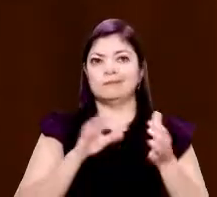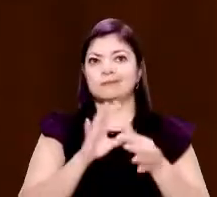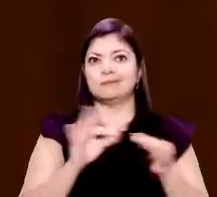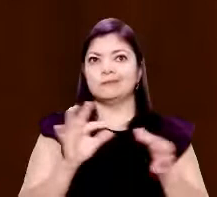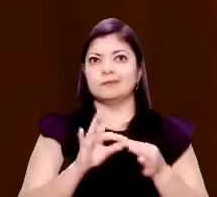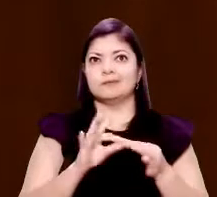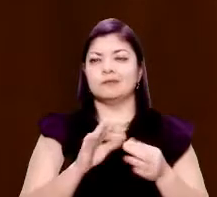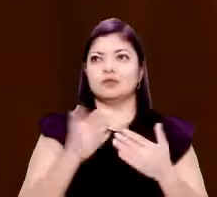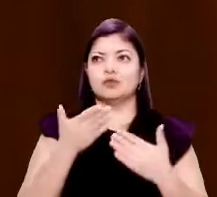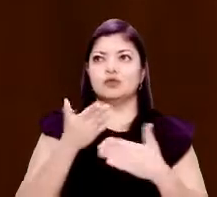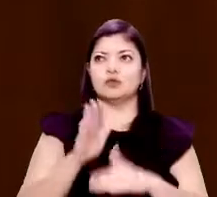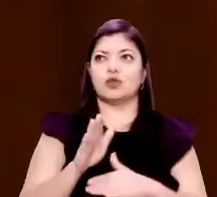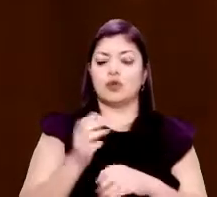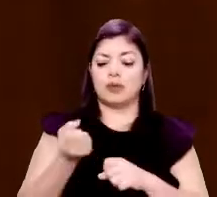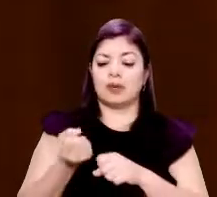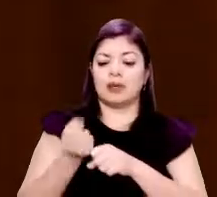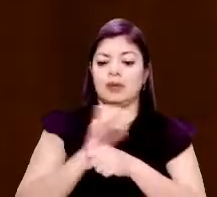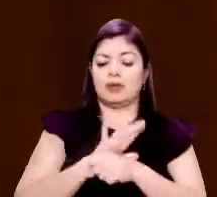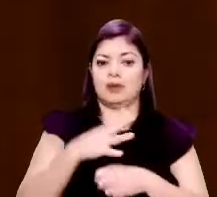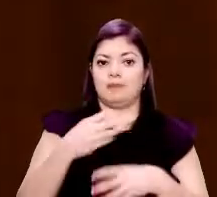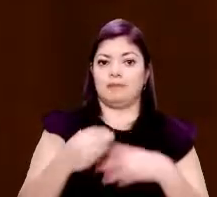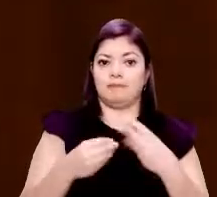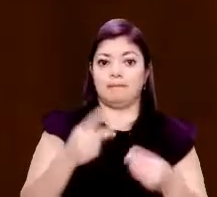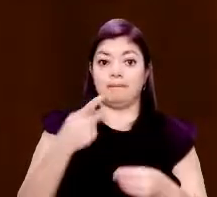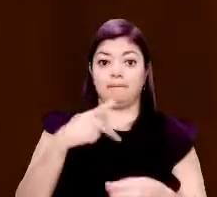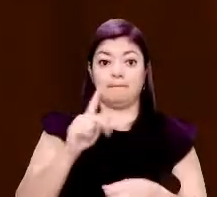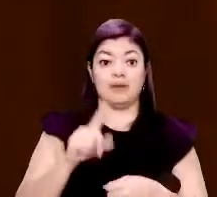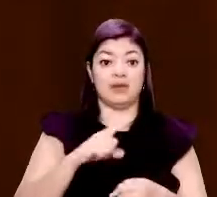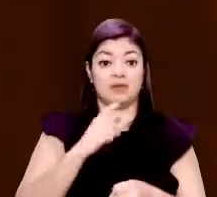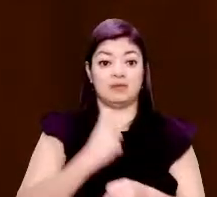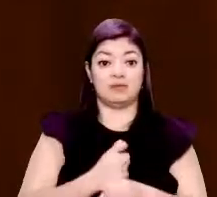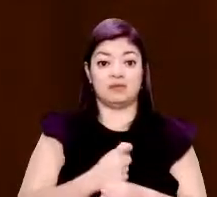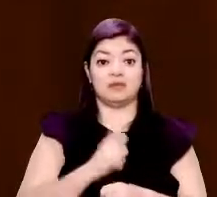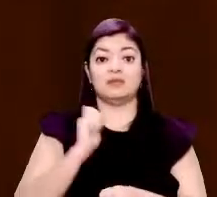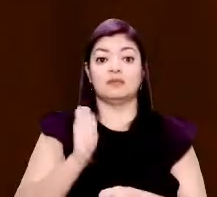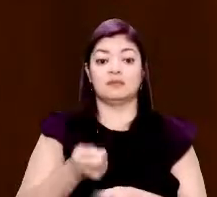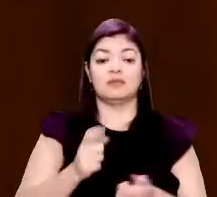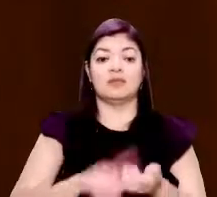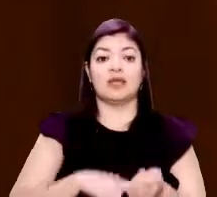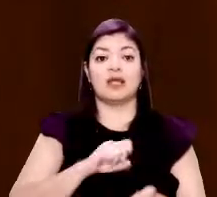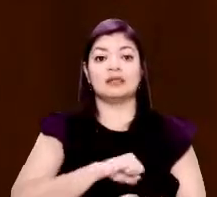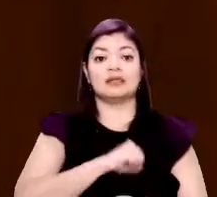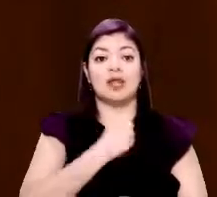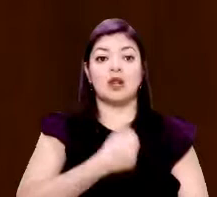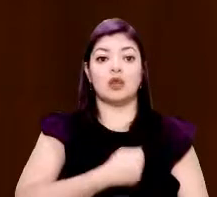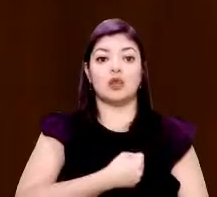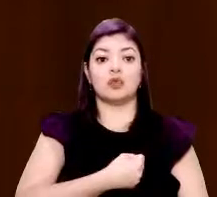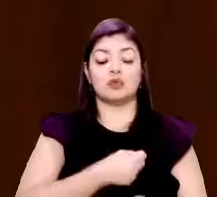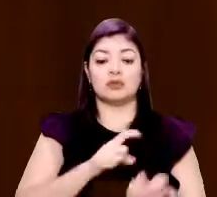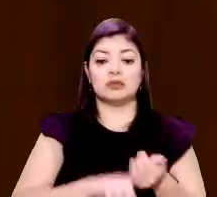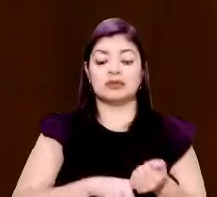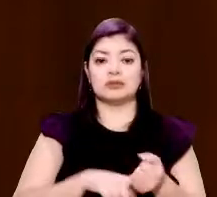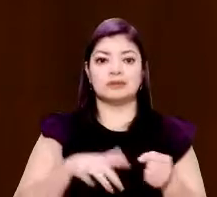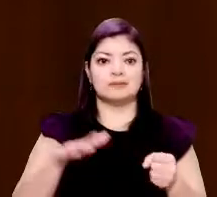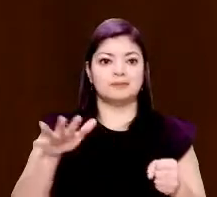pandemia, pero sobre todo se señalará el sistema de salud colapsado.